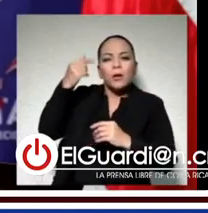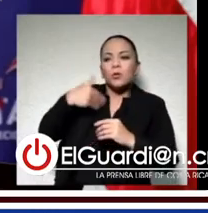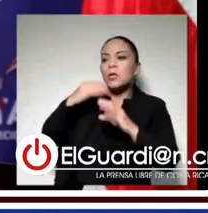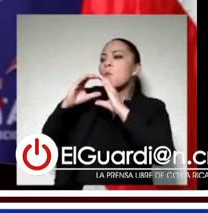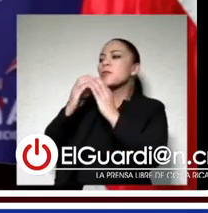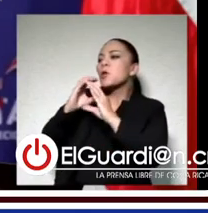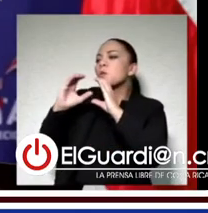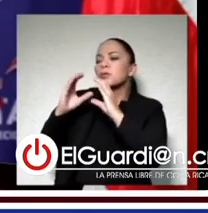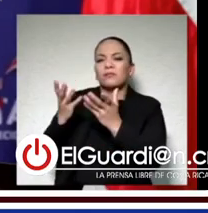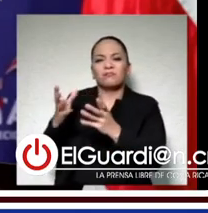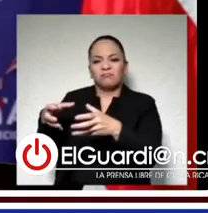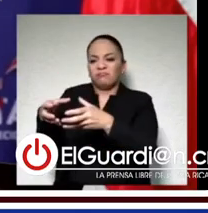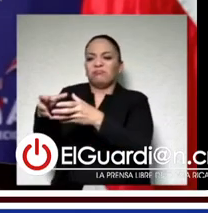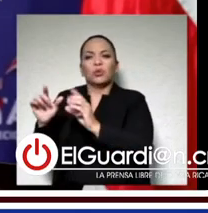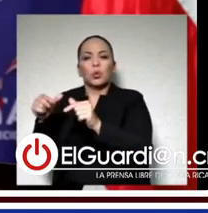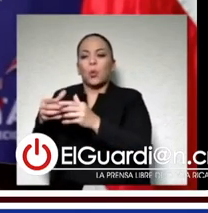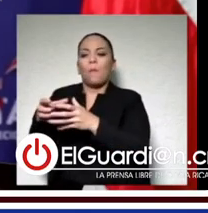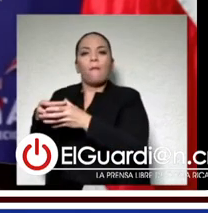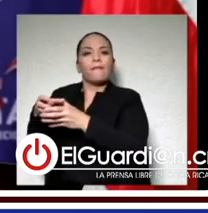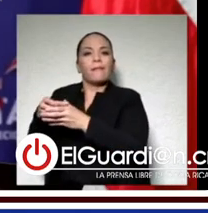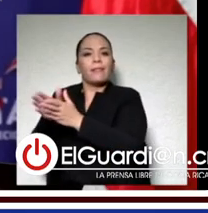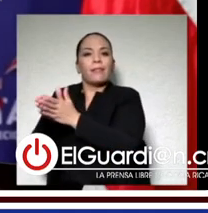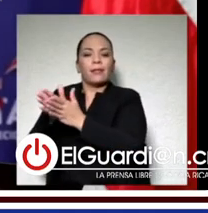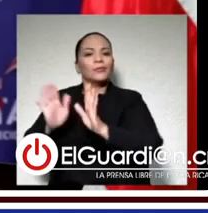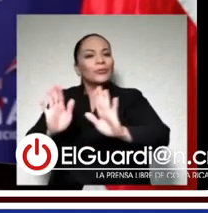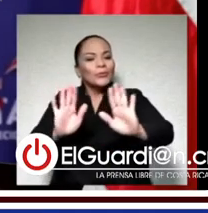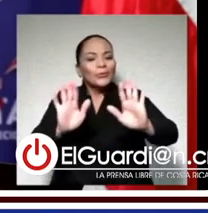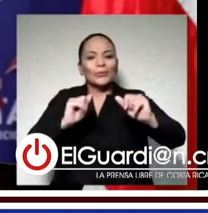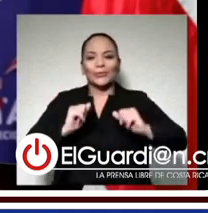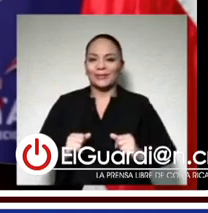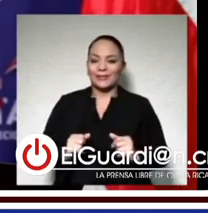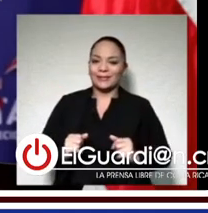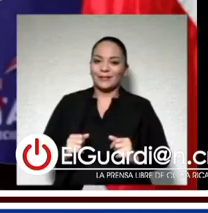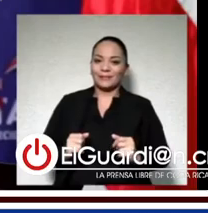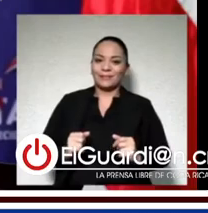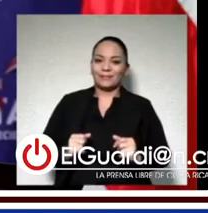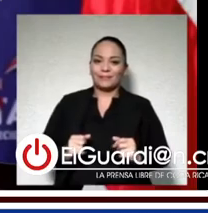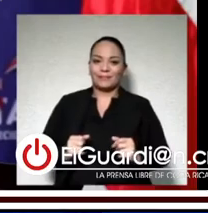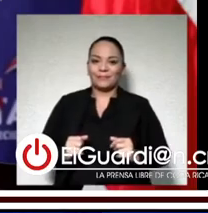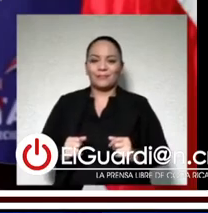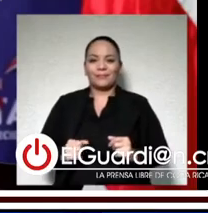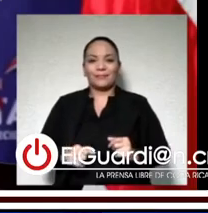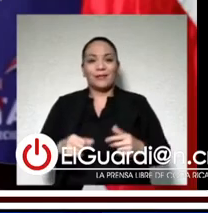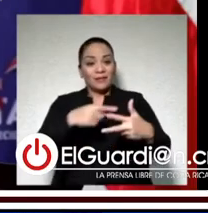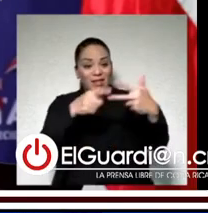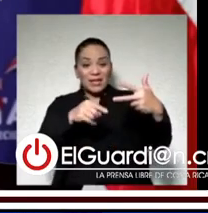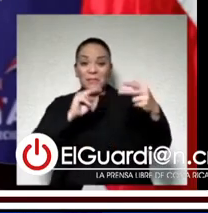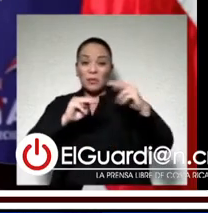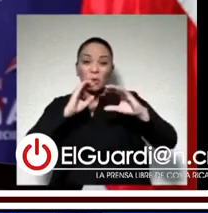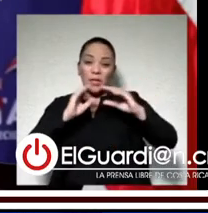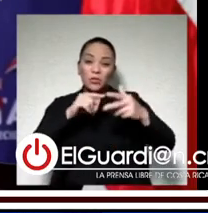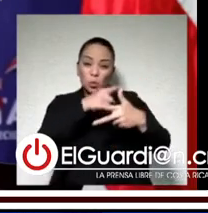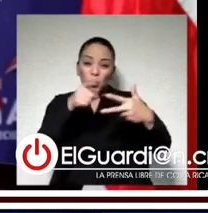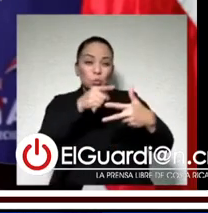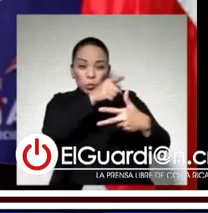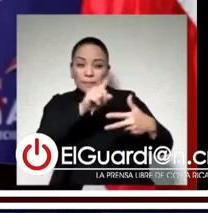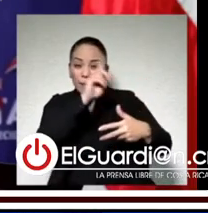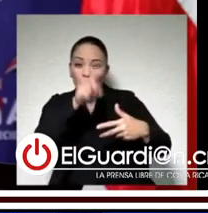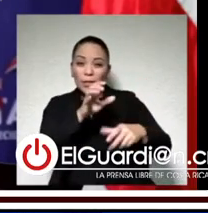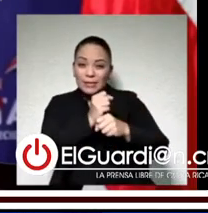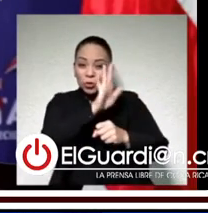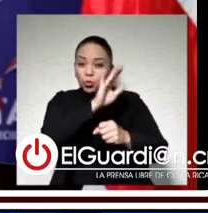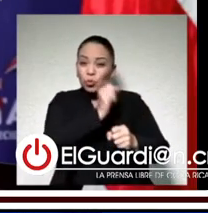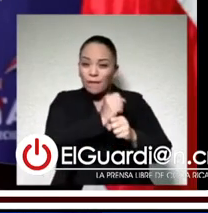dicen que los pájaros tienen alas? Y ustedes de esos tres medios de periodismo hicieron su trabajo. Han investigado